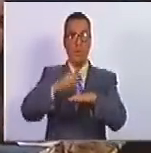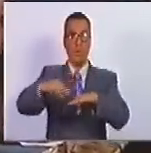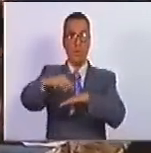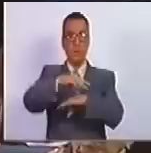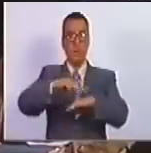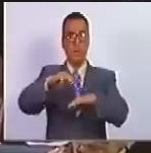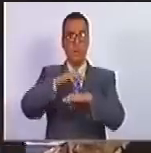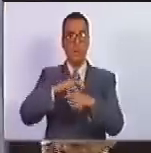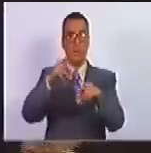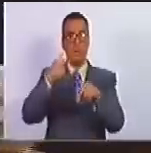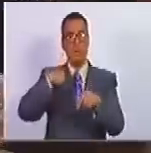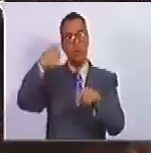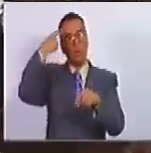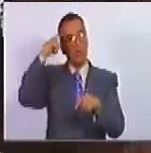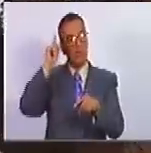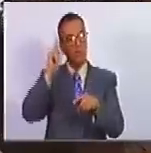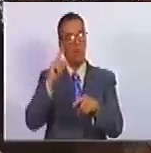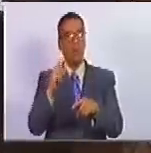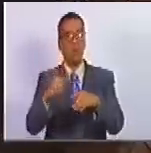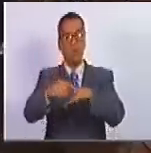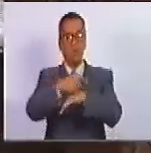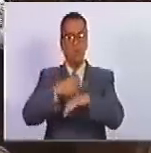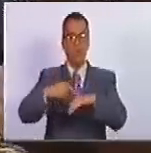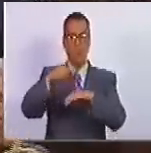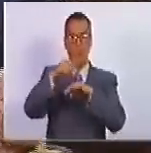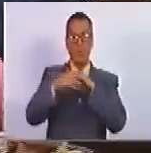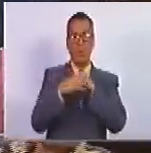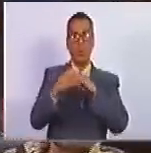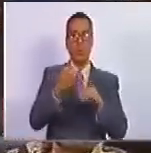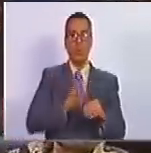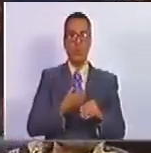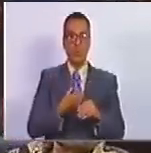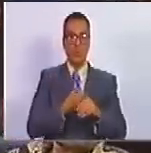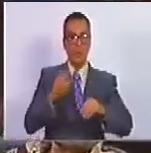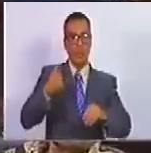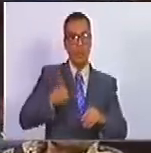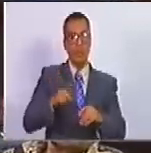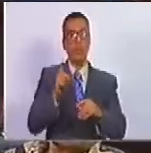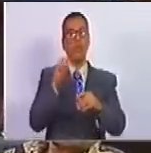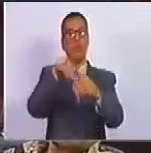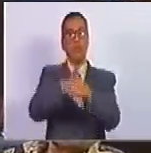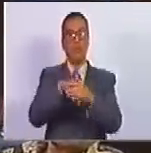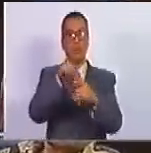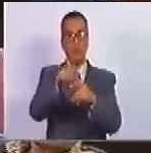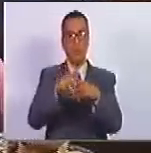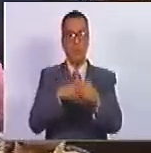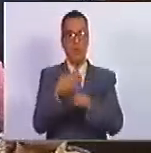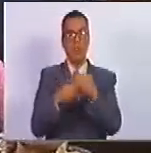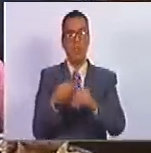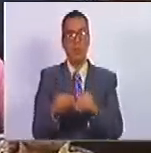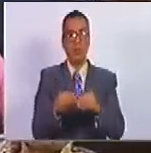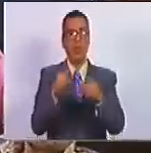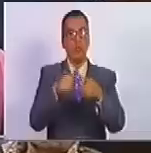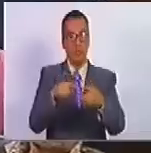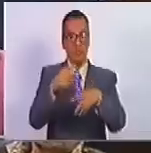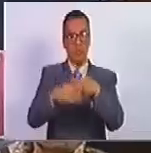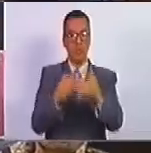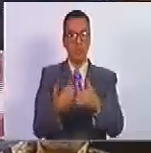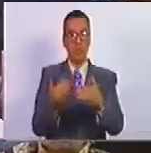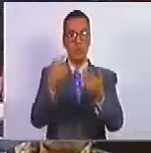Ministerio, aun cuando las gobernaciones y las alcaldías tengan competencia. Son concurrentes,